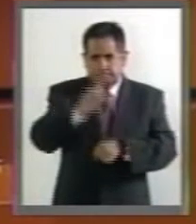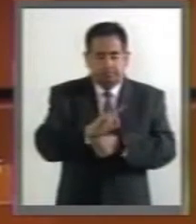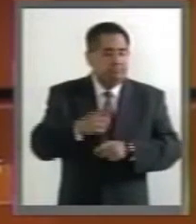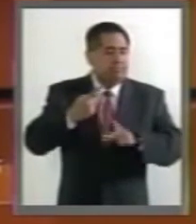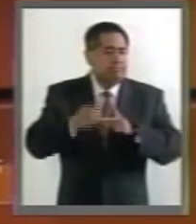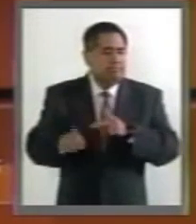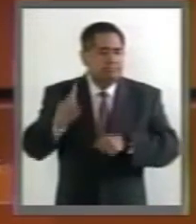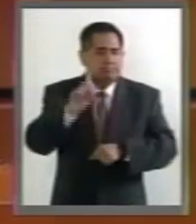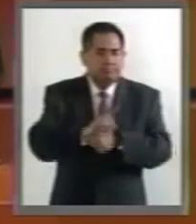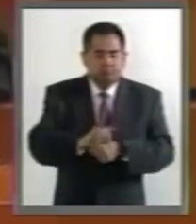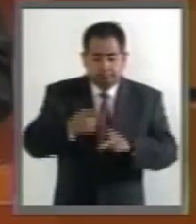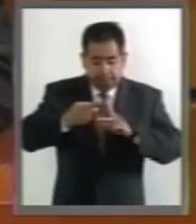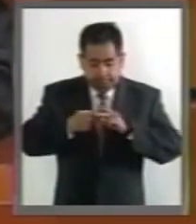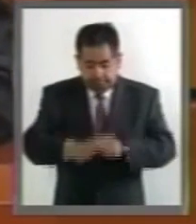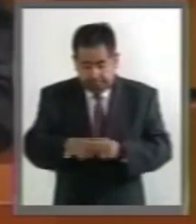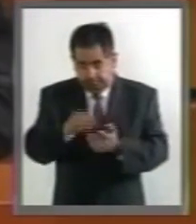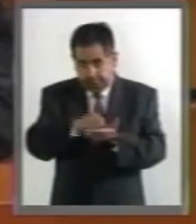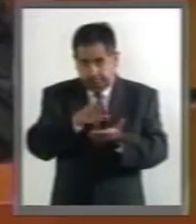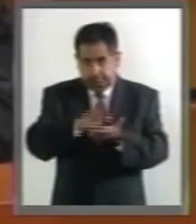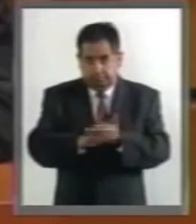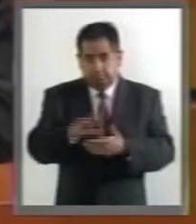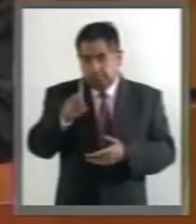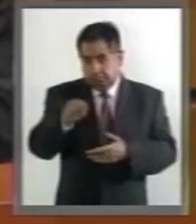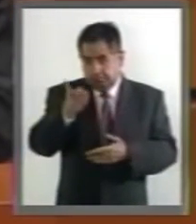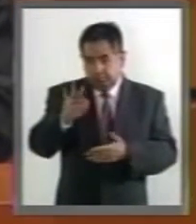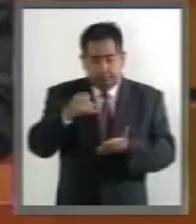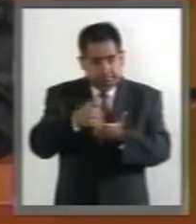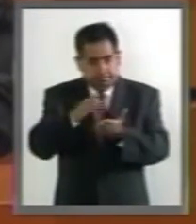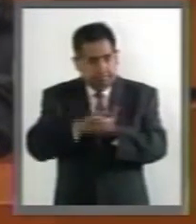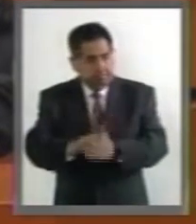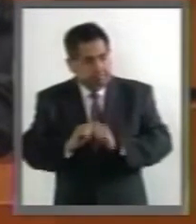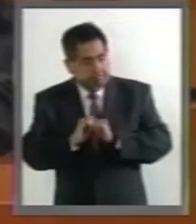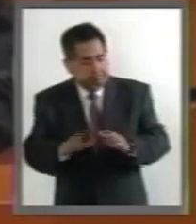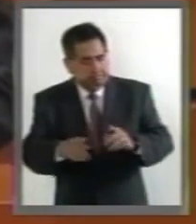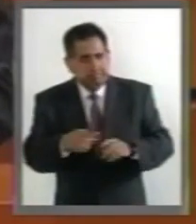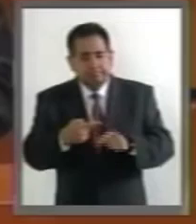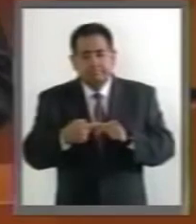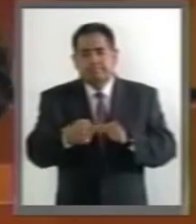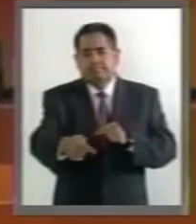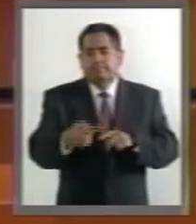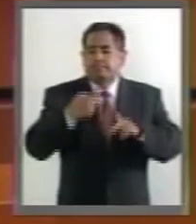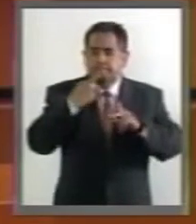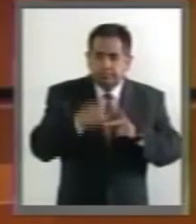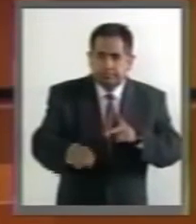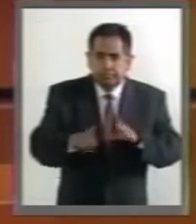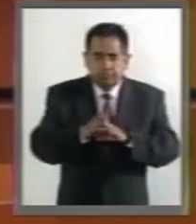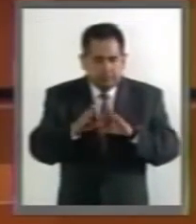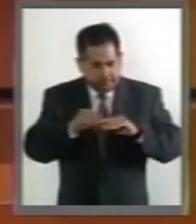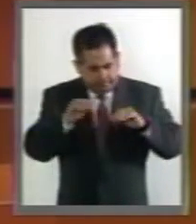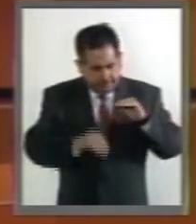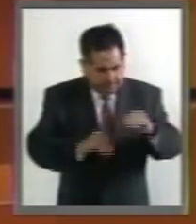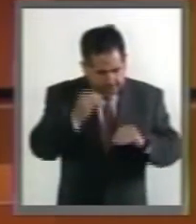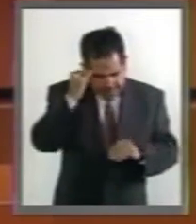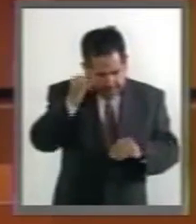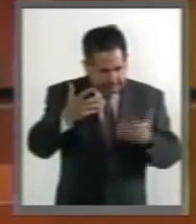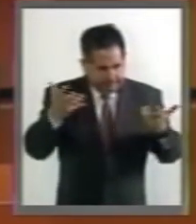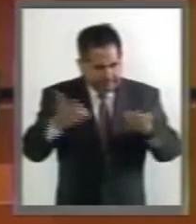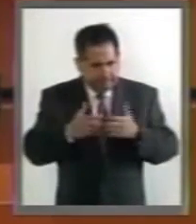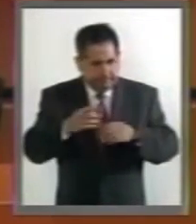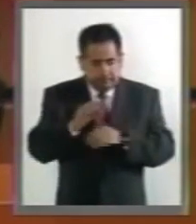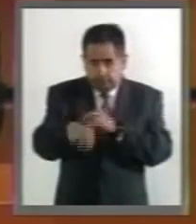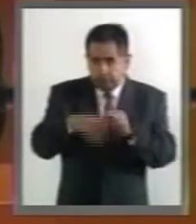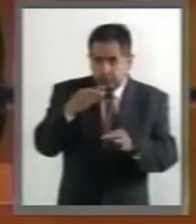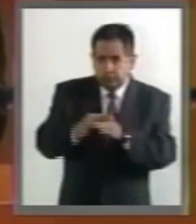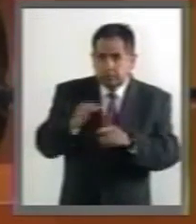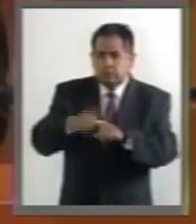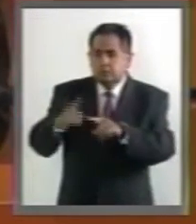partir de la entrada en vigor del presente decreto, inicie el proceso de diseño y ejecución de